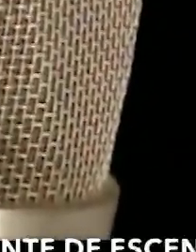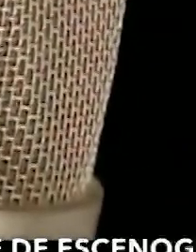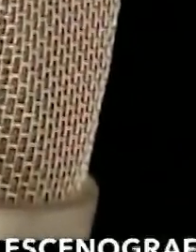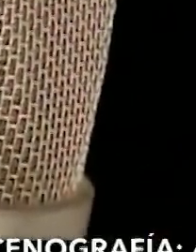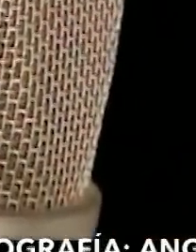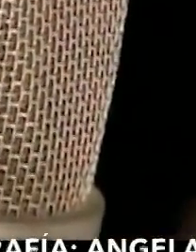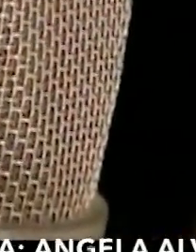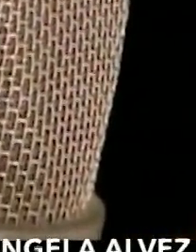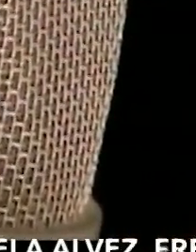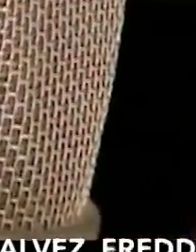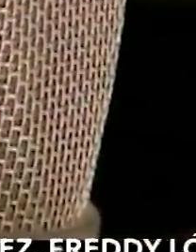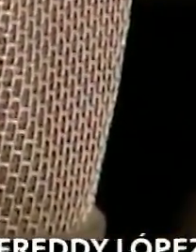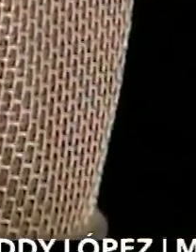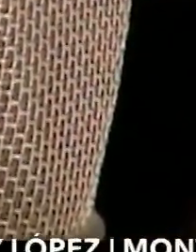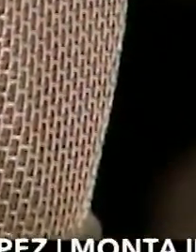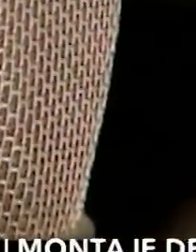Puedes,